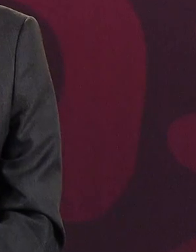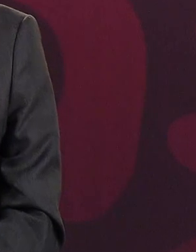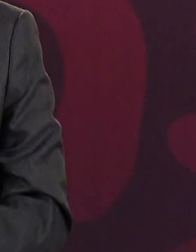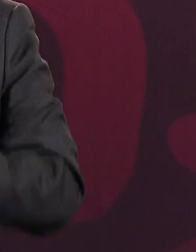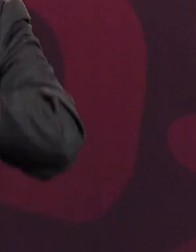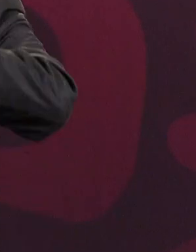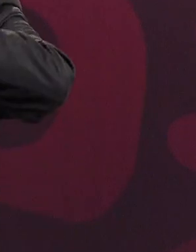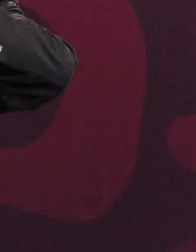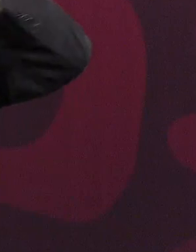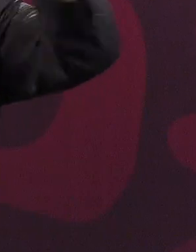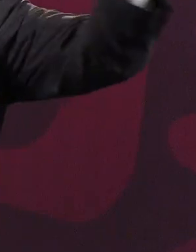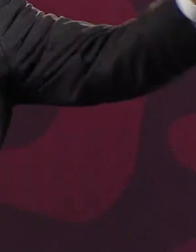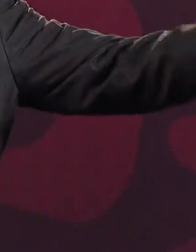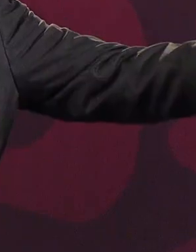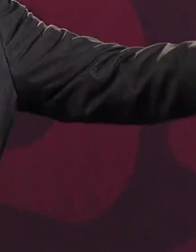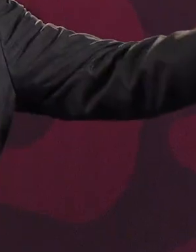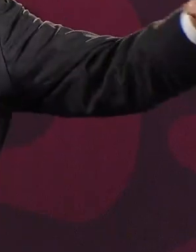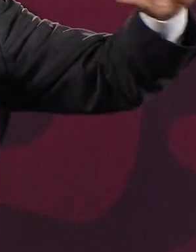De cómo